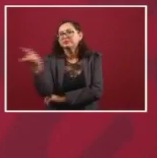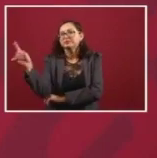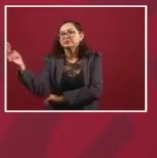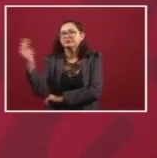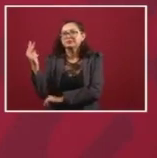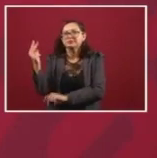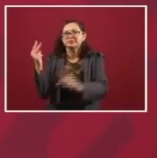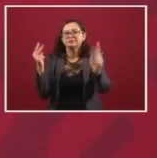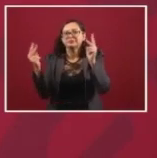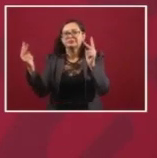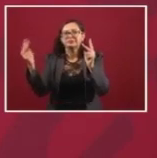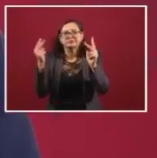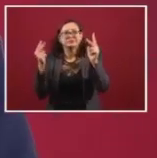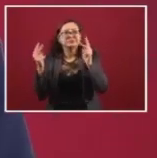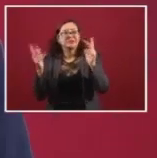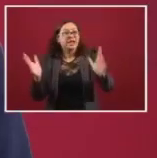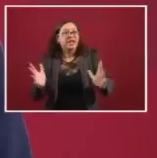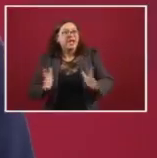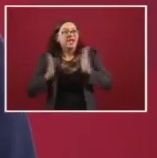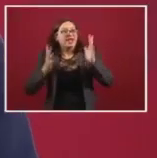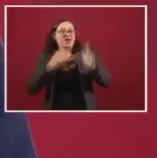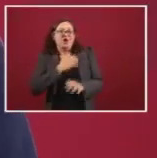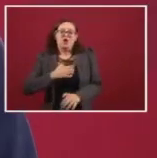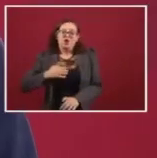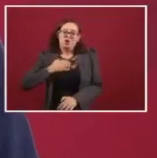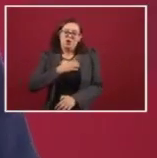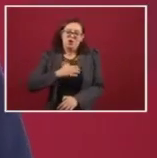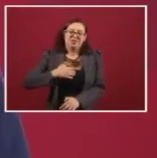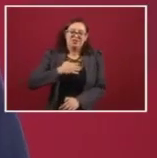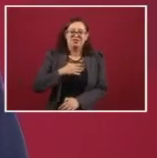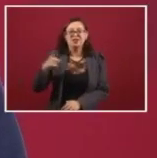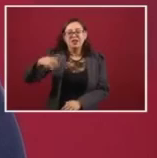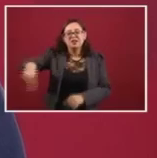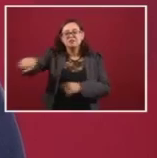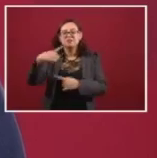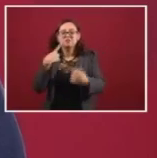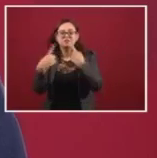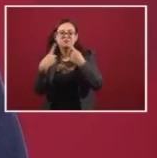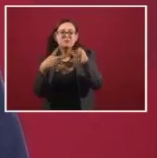además estaban tratando asuntos relacionados con los programas de bienestar.